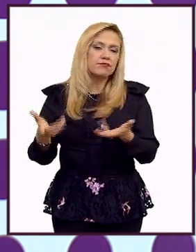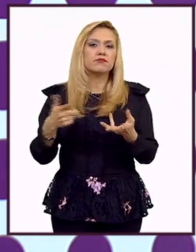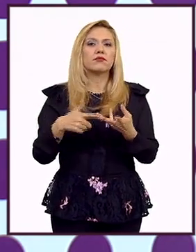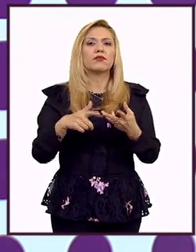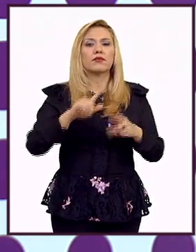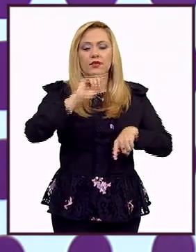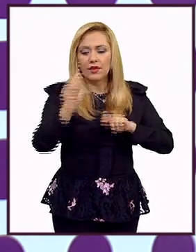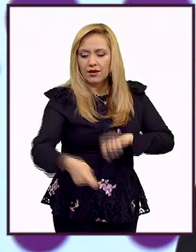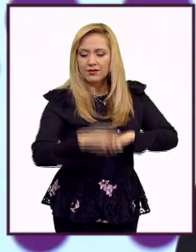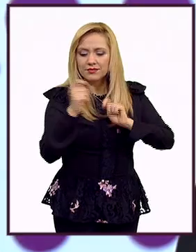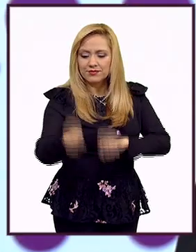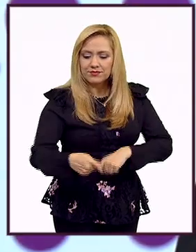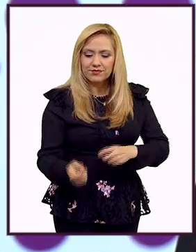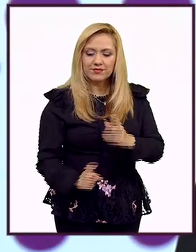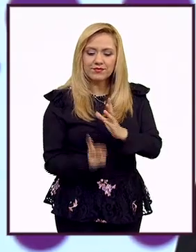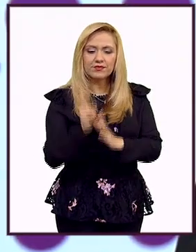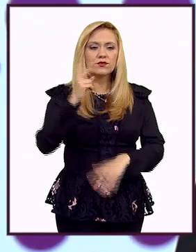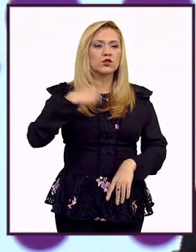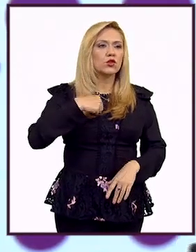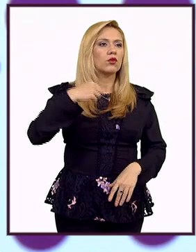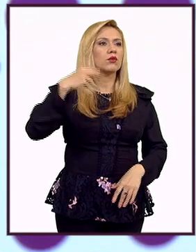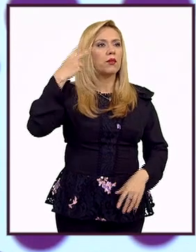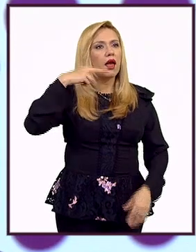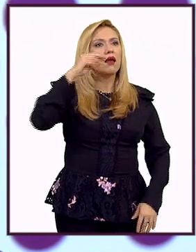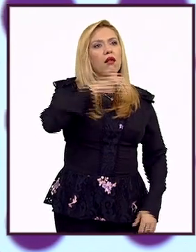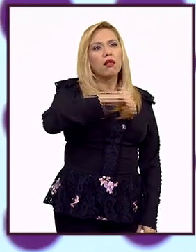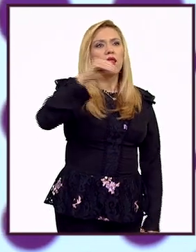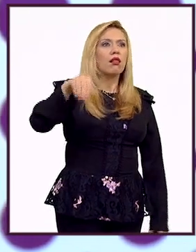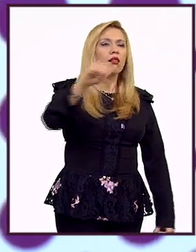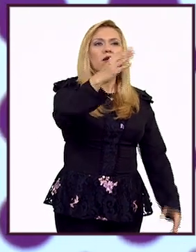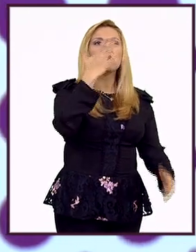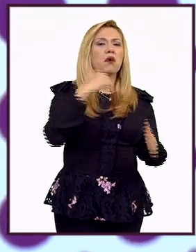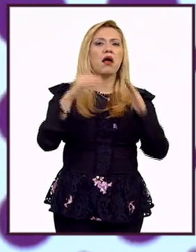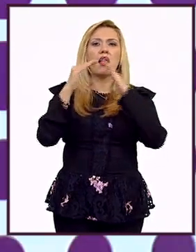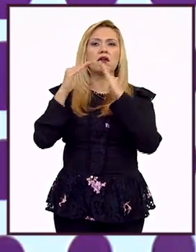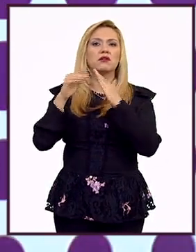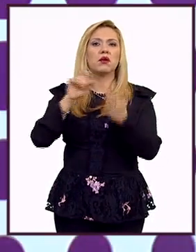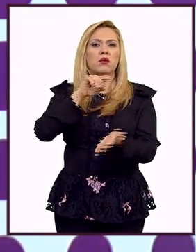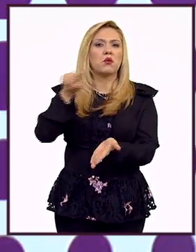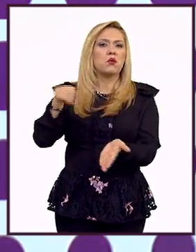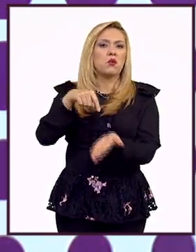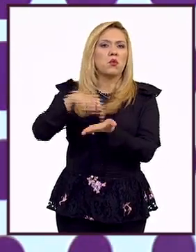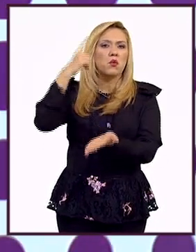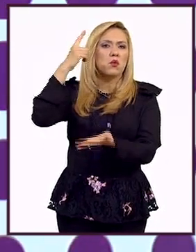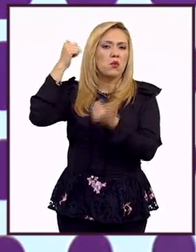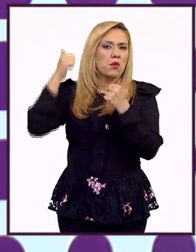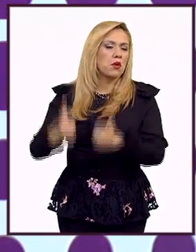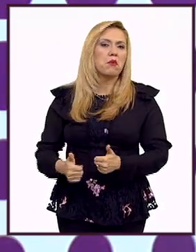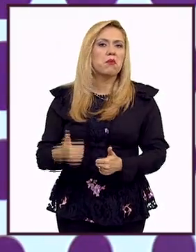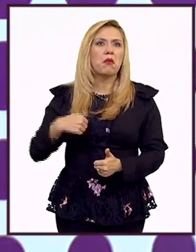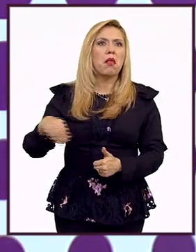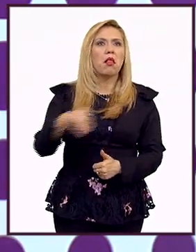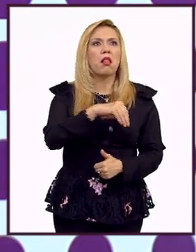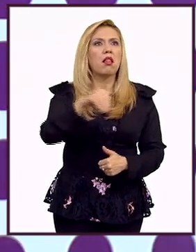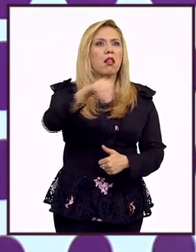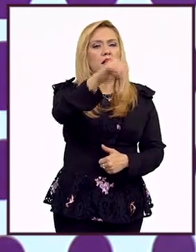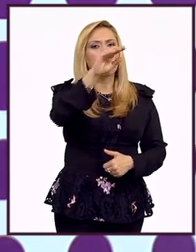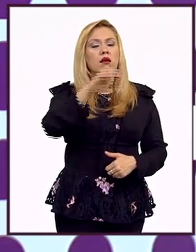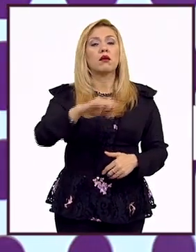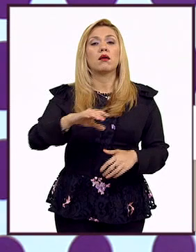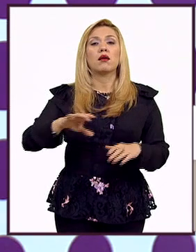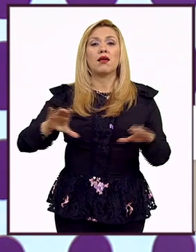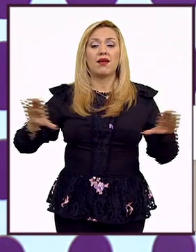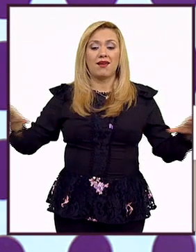veces nómadas. Bueno, hay varios tipos de grupos que podemos encontrar, pero el sector indígena,